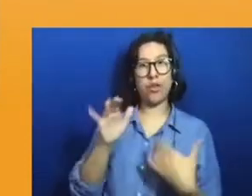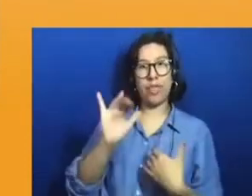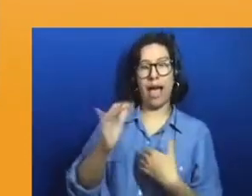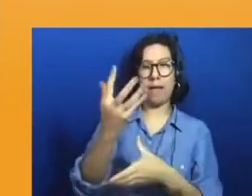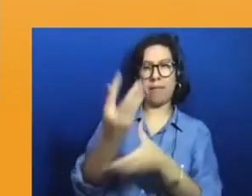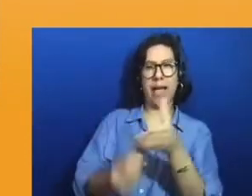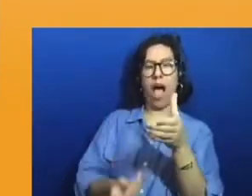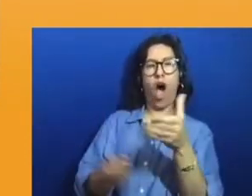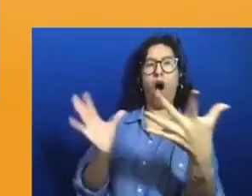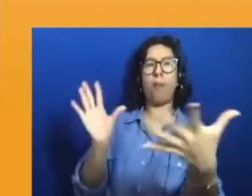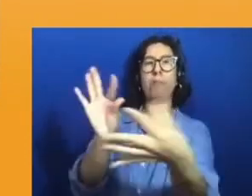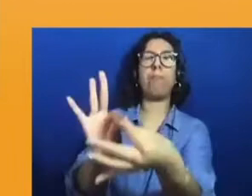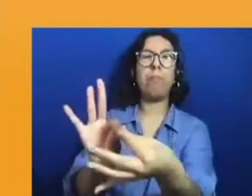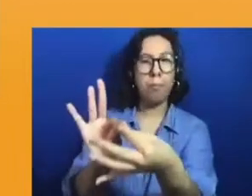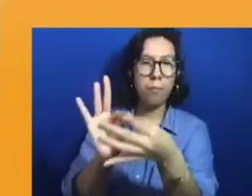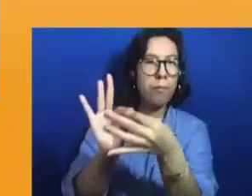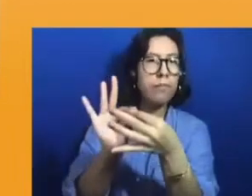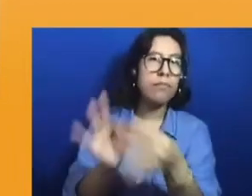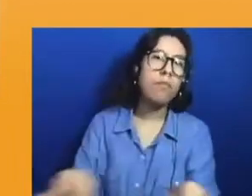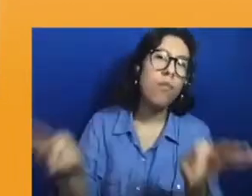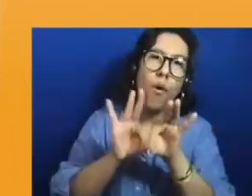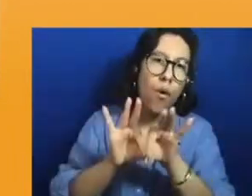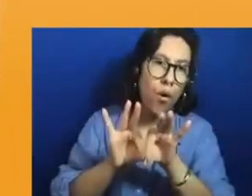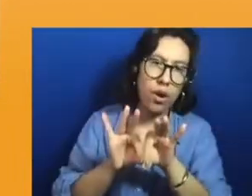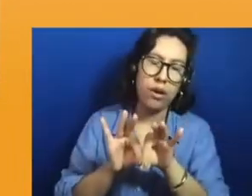bailarín es tan importante.